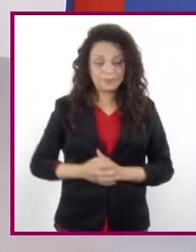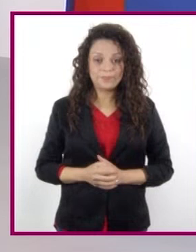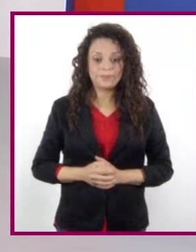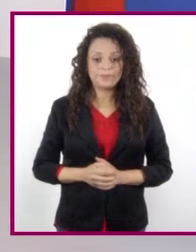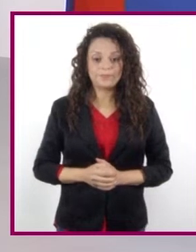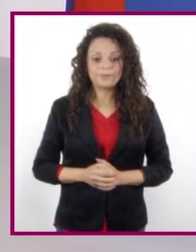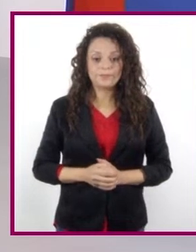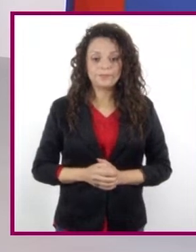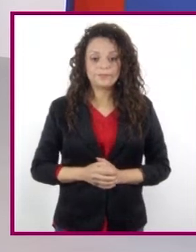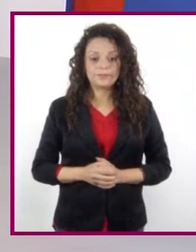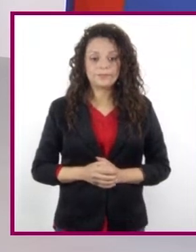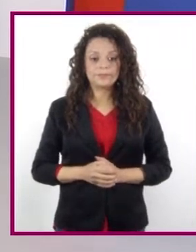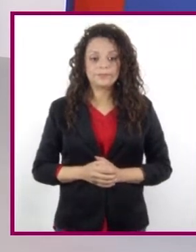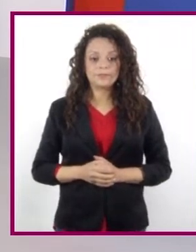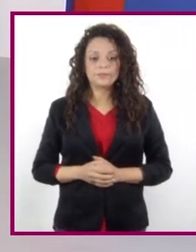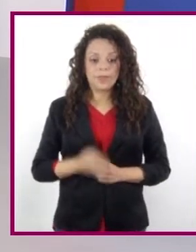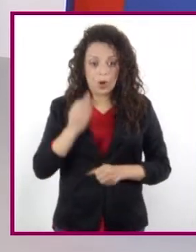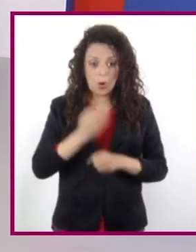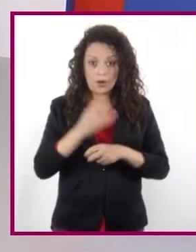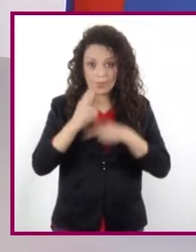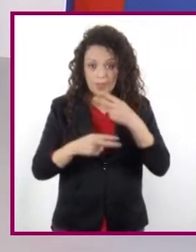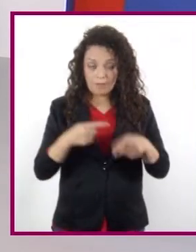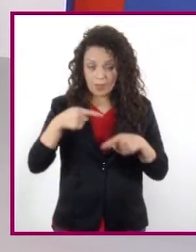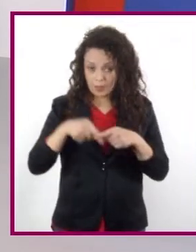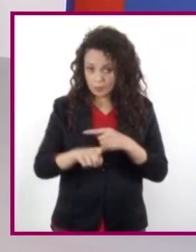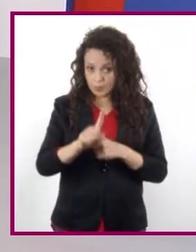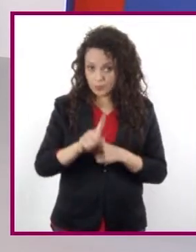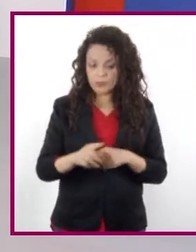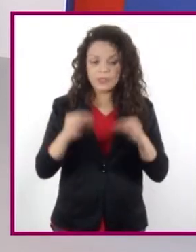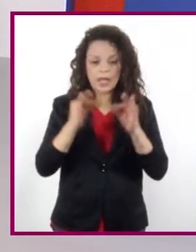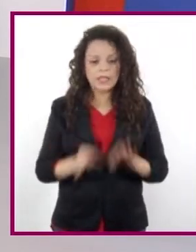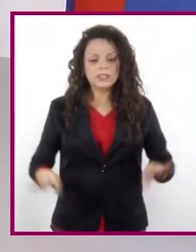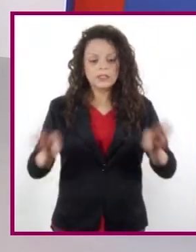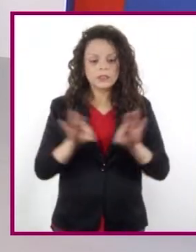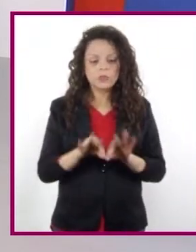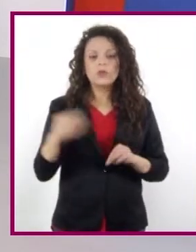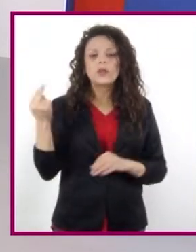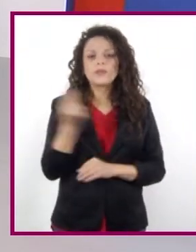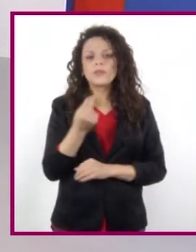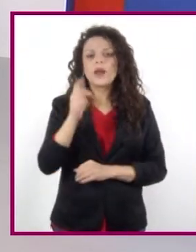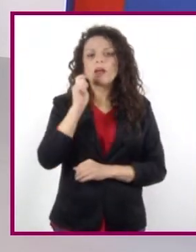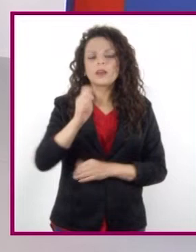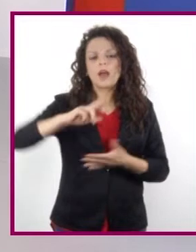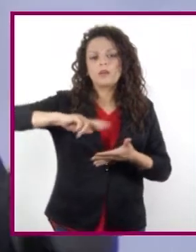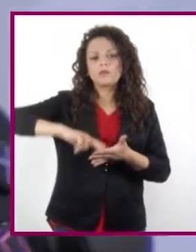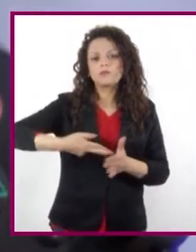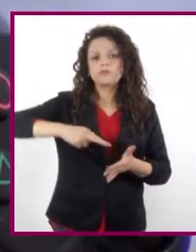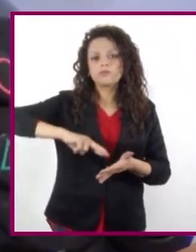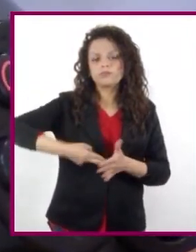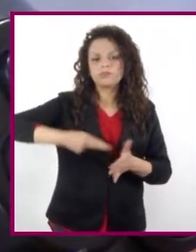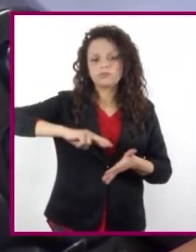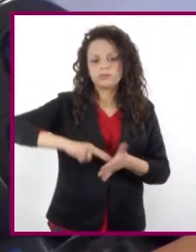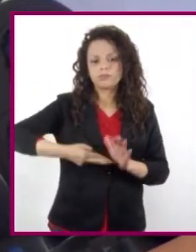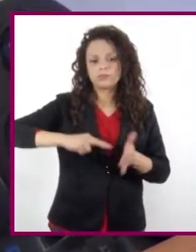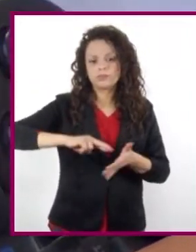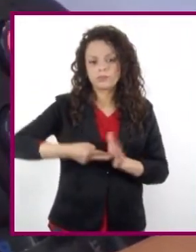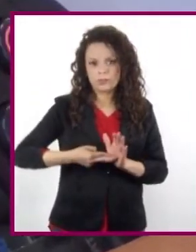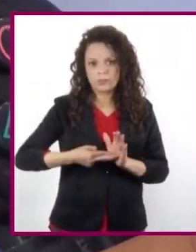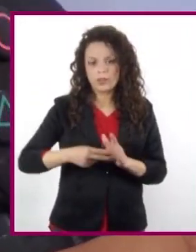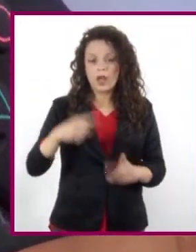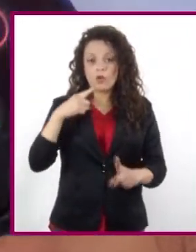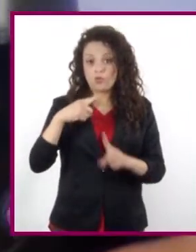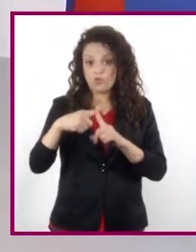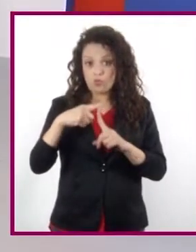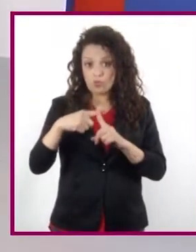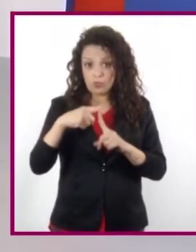Para iniciar este procedimiento, es importante contar con un desarmador, en este caso, desarmador